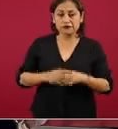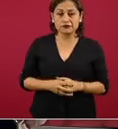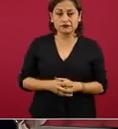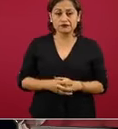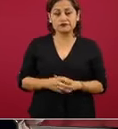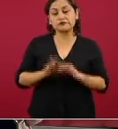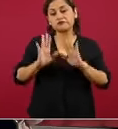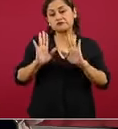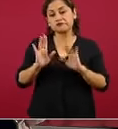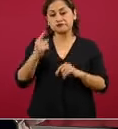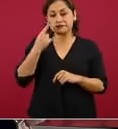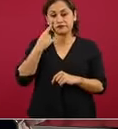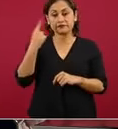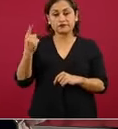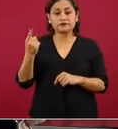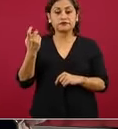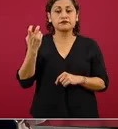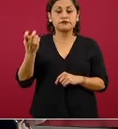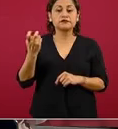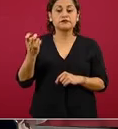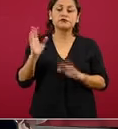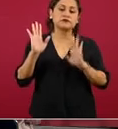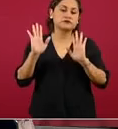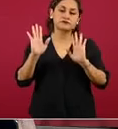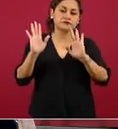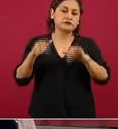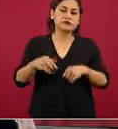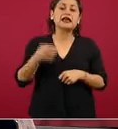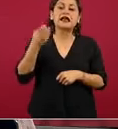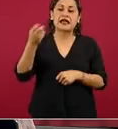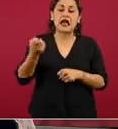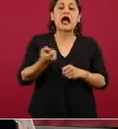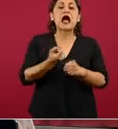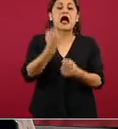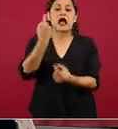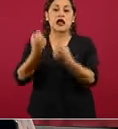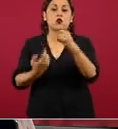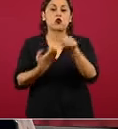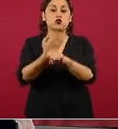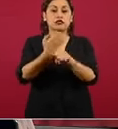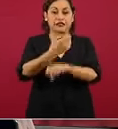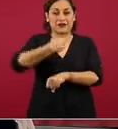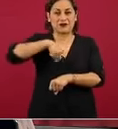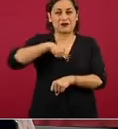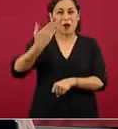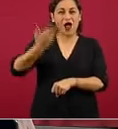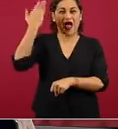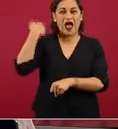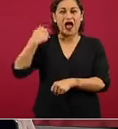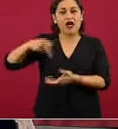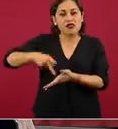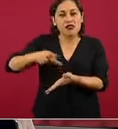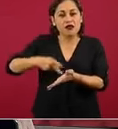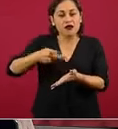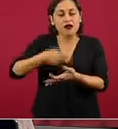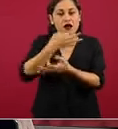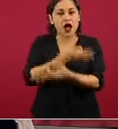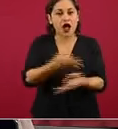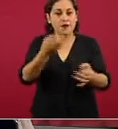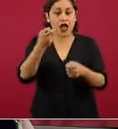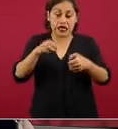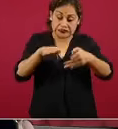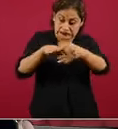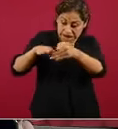Bueno, entonces está bien, pero bueno, son entidades que hemos ido señalando, que están cerca, y